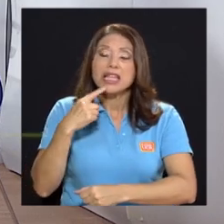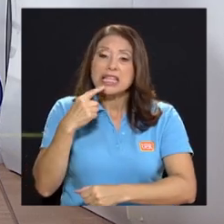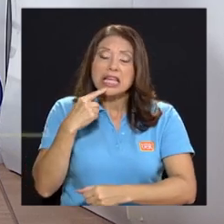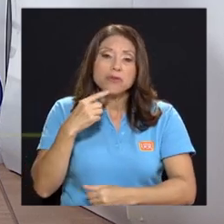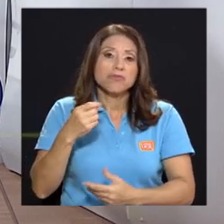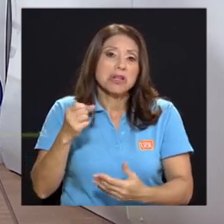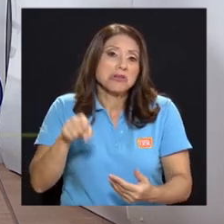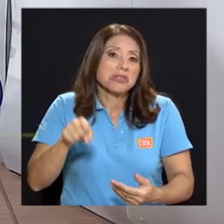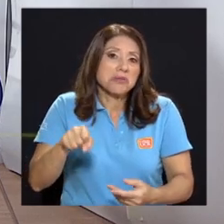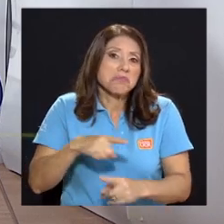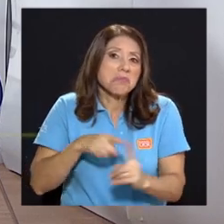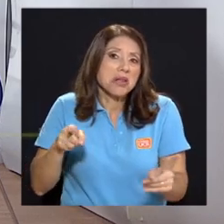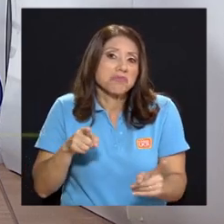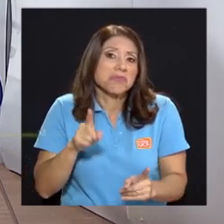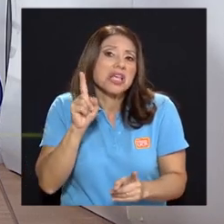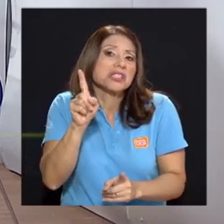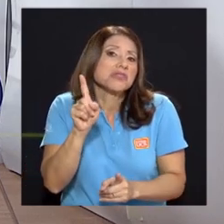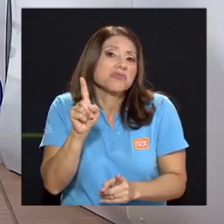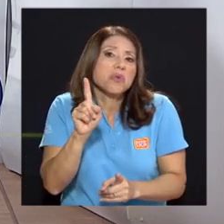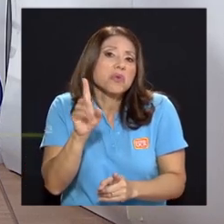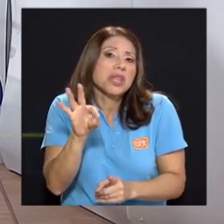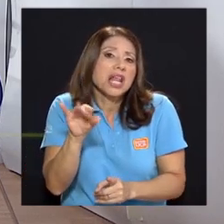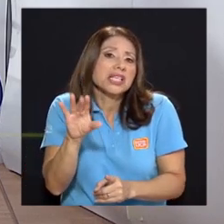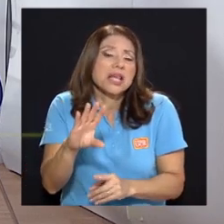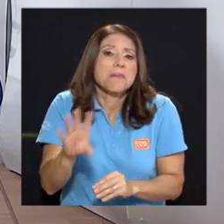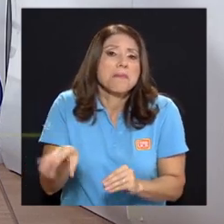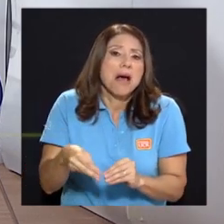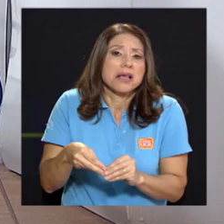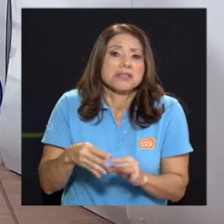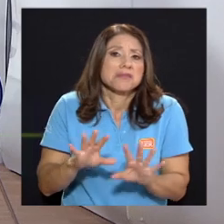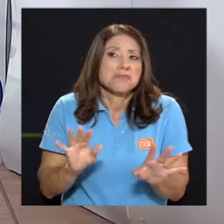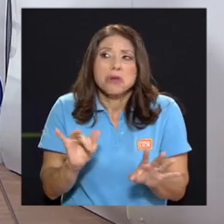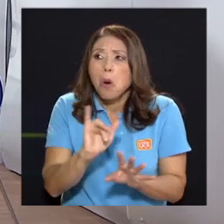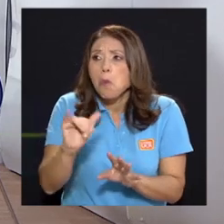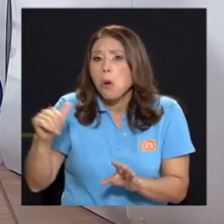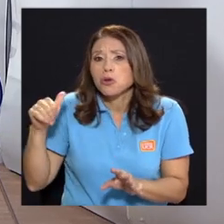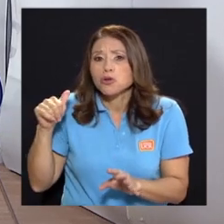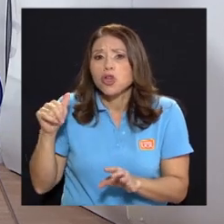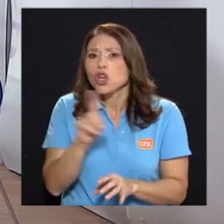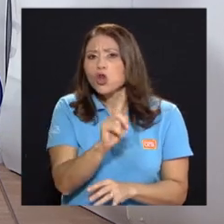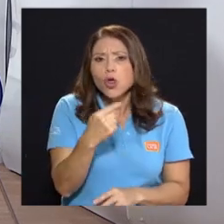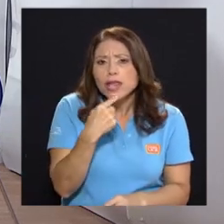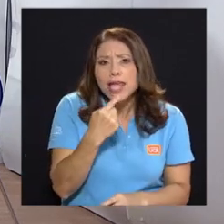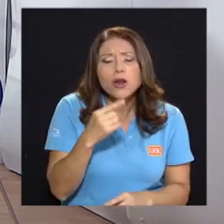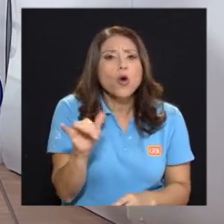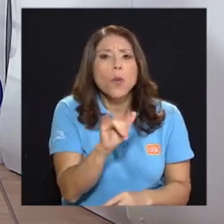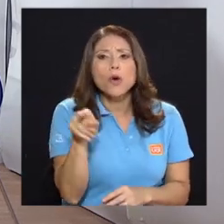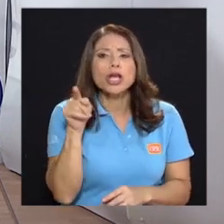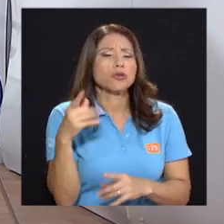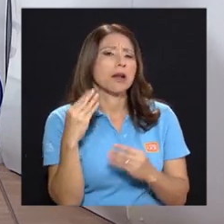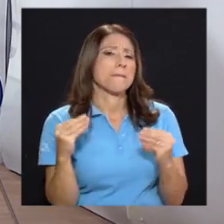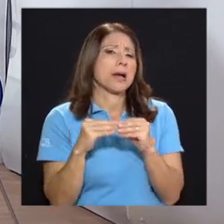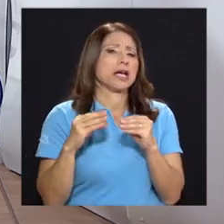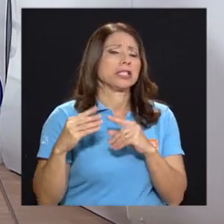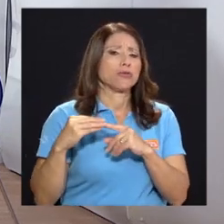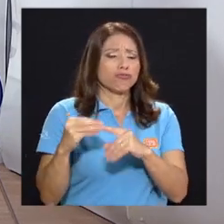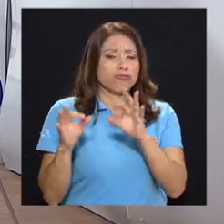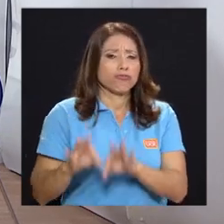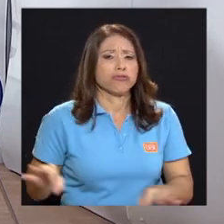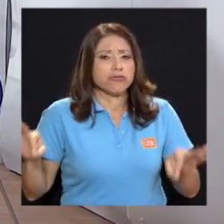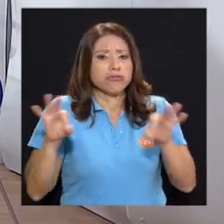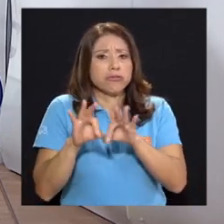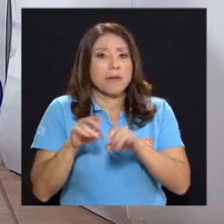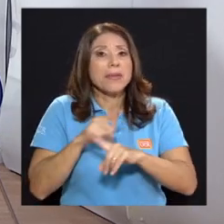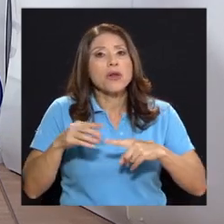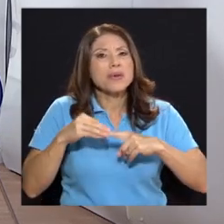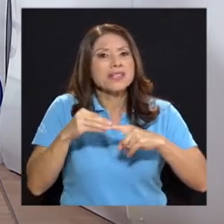muy pocos dijeron era una pieza angular dentro del tratamiento normal que era un problema el principal problema era el riesgo a